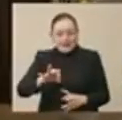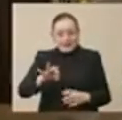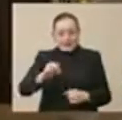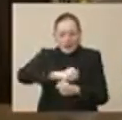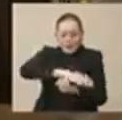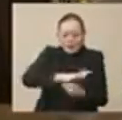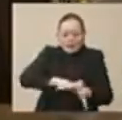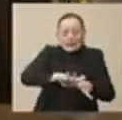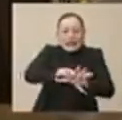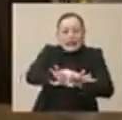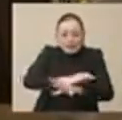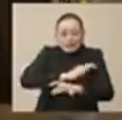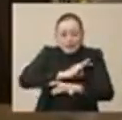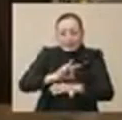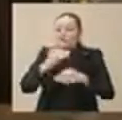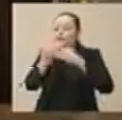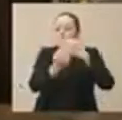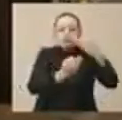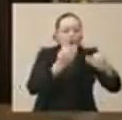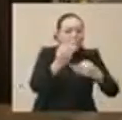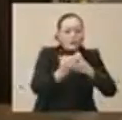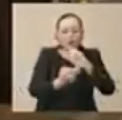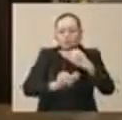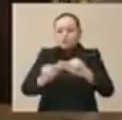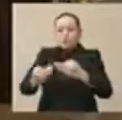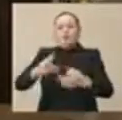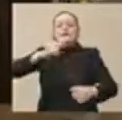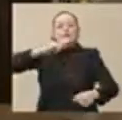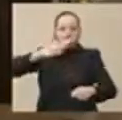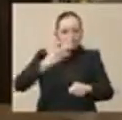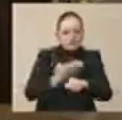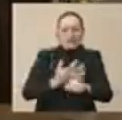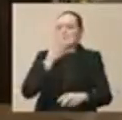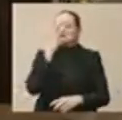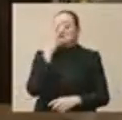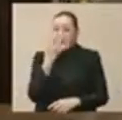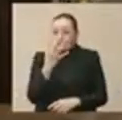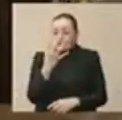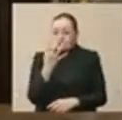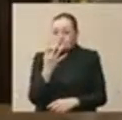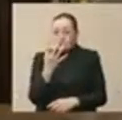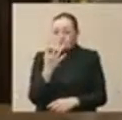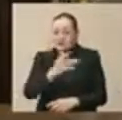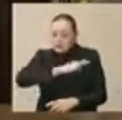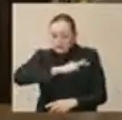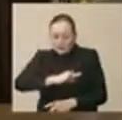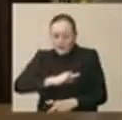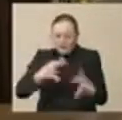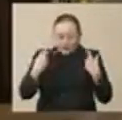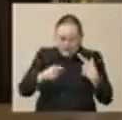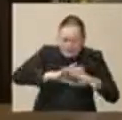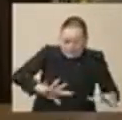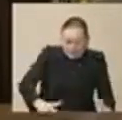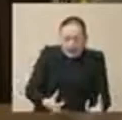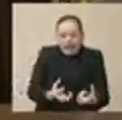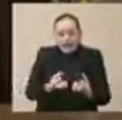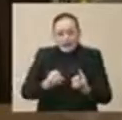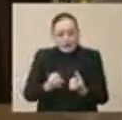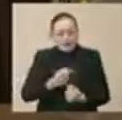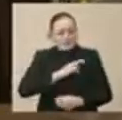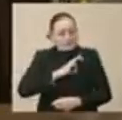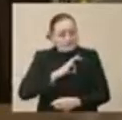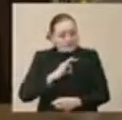para revertir esta tendencia si nos aplicamos con seriedad podremos salvar la vida de muchas